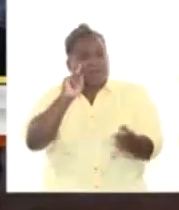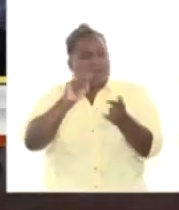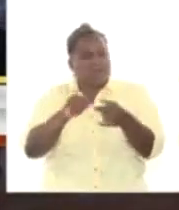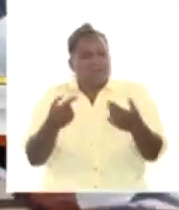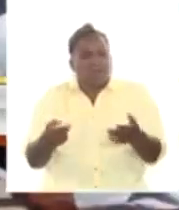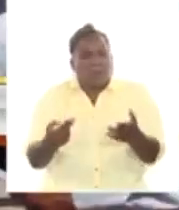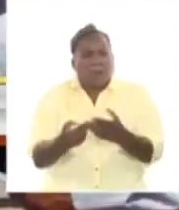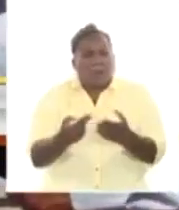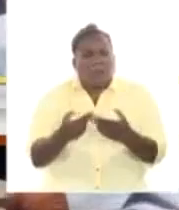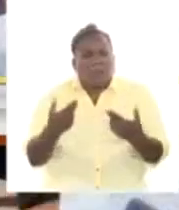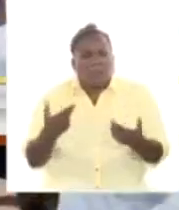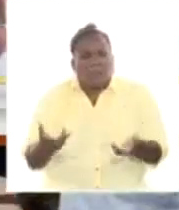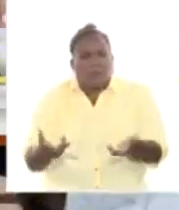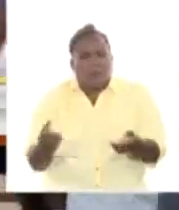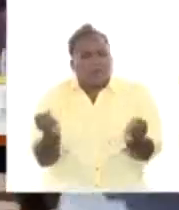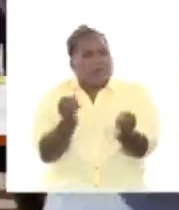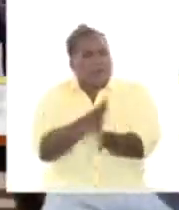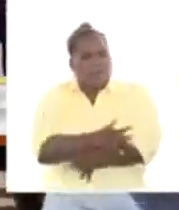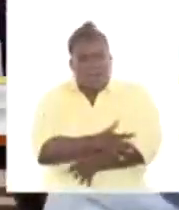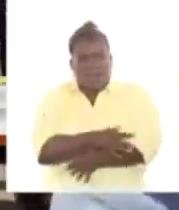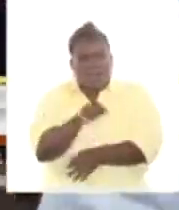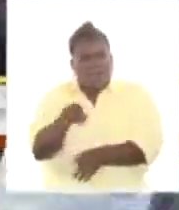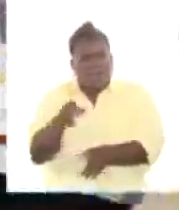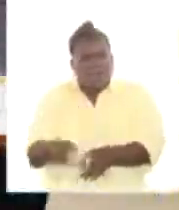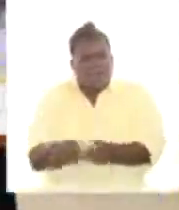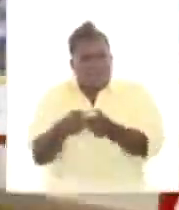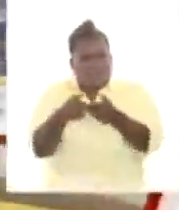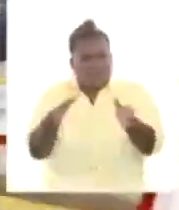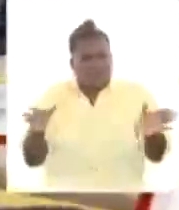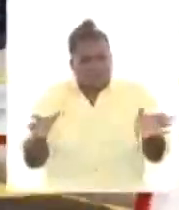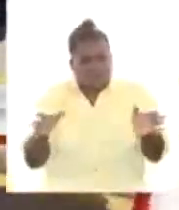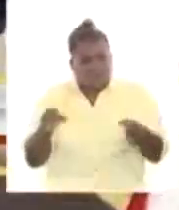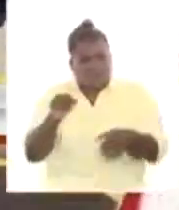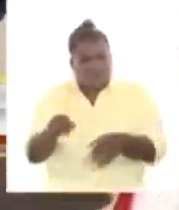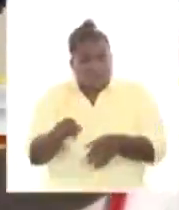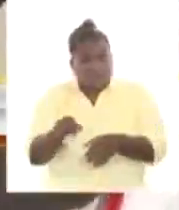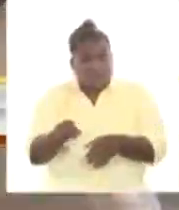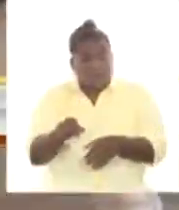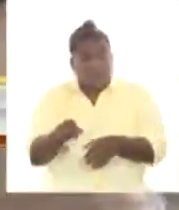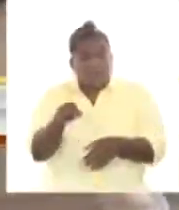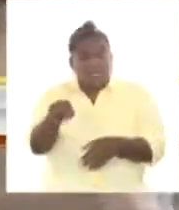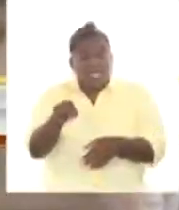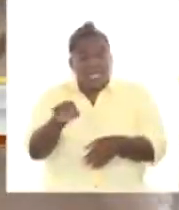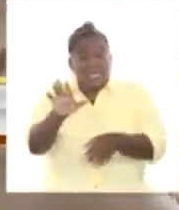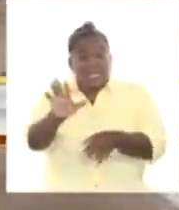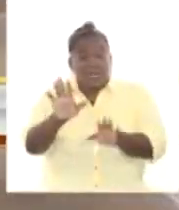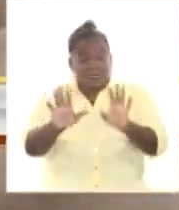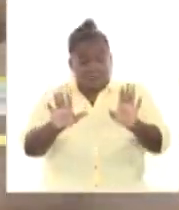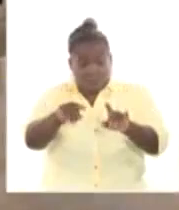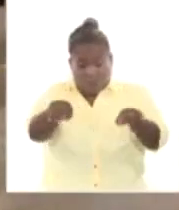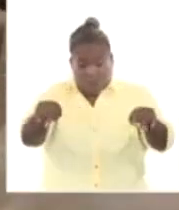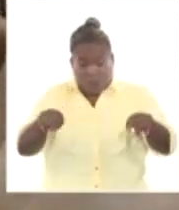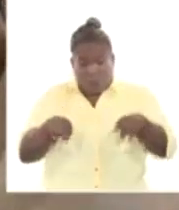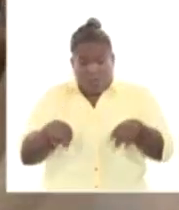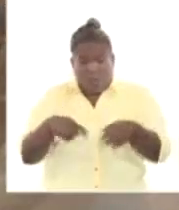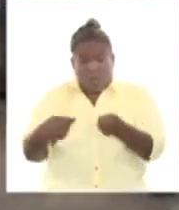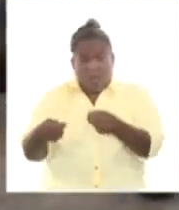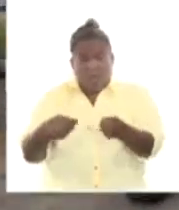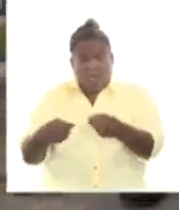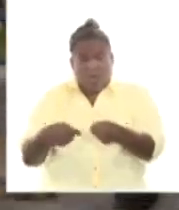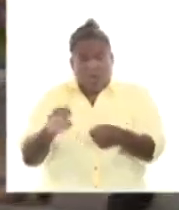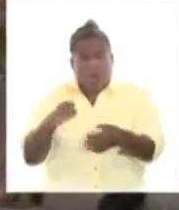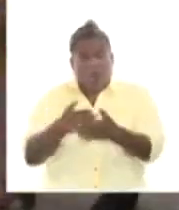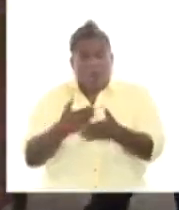del evento quedaron claras desde la propia inauguración, al erigirse como una plataforma de negocios para empresarios nacionales